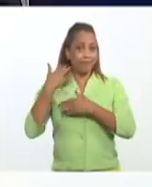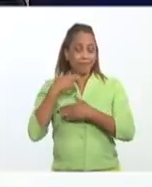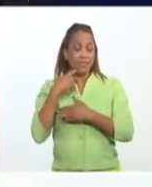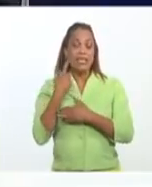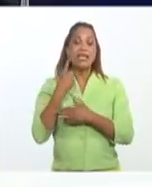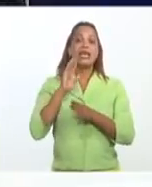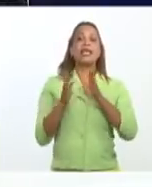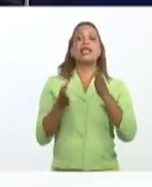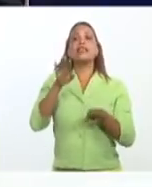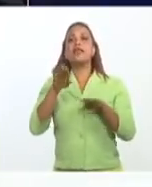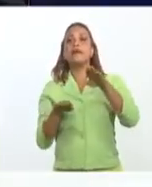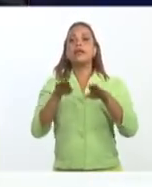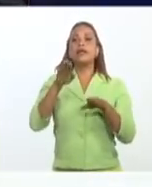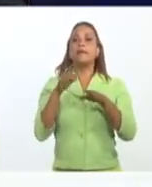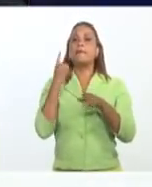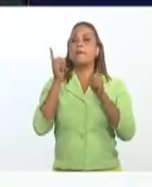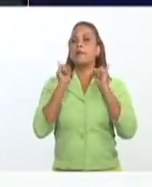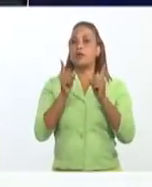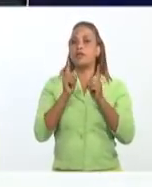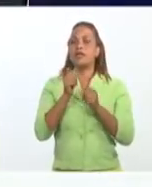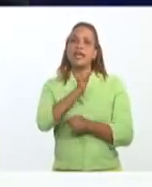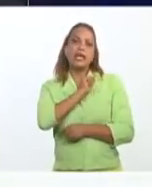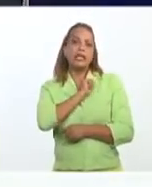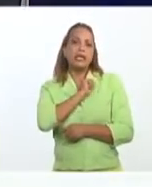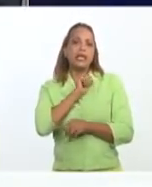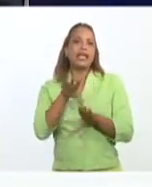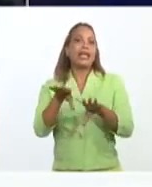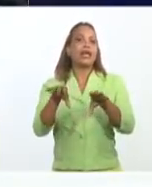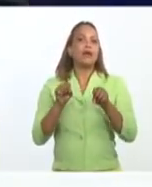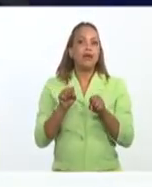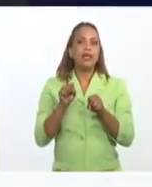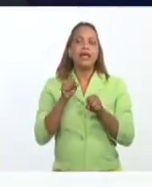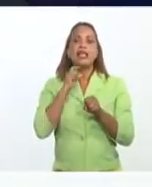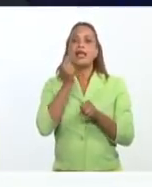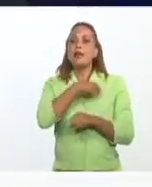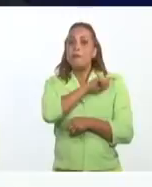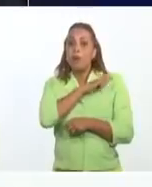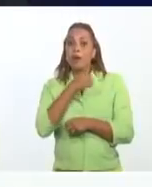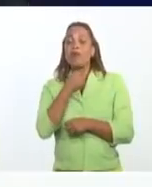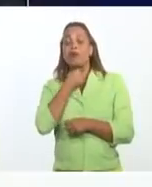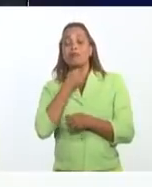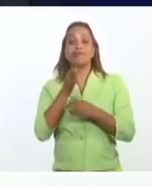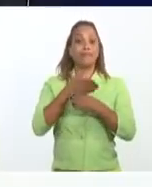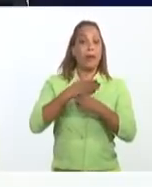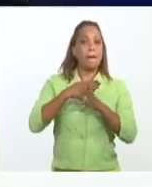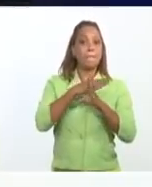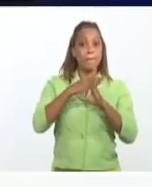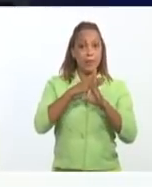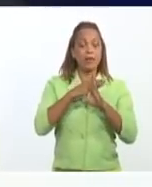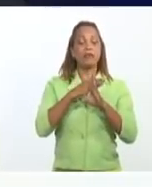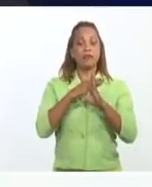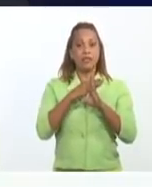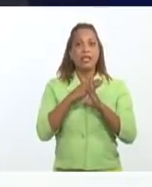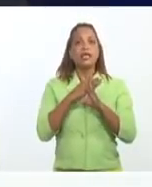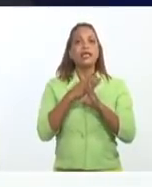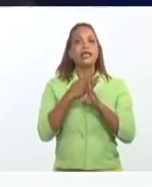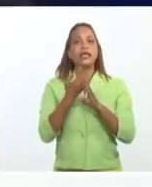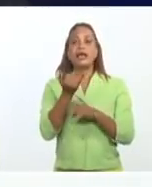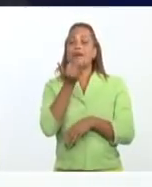política. Biden pretende rescatar la clase media, ese colchón social tan golpeado por las diferentes